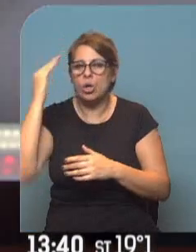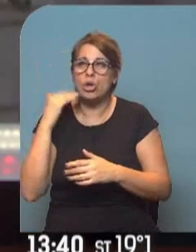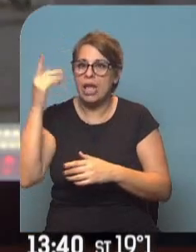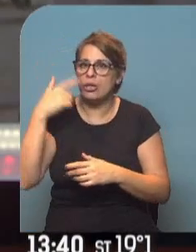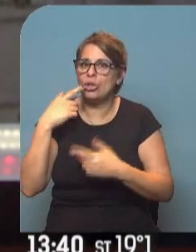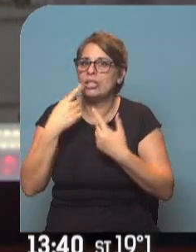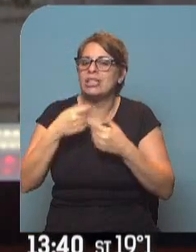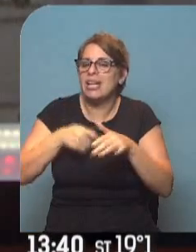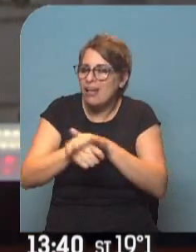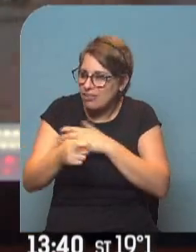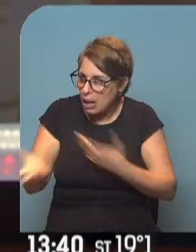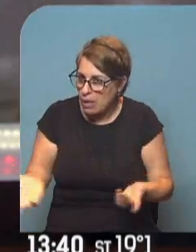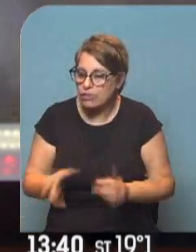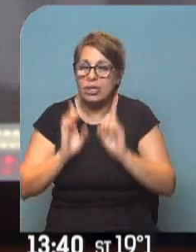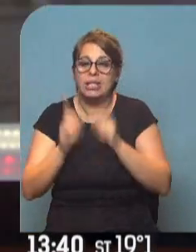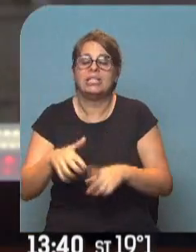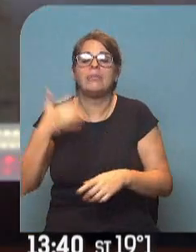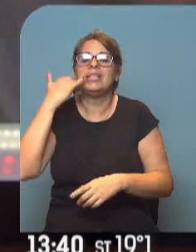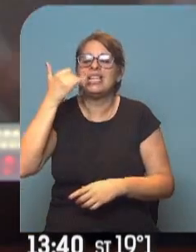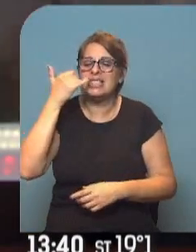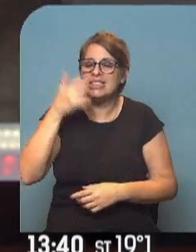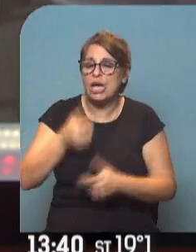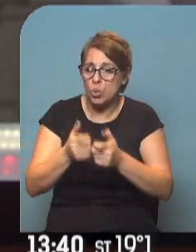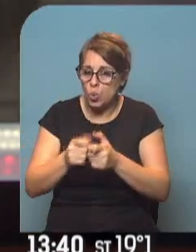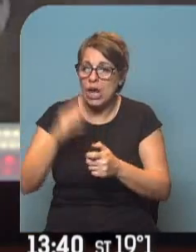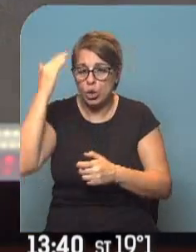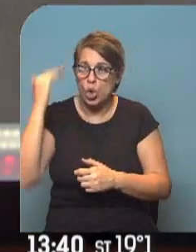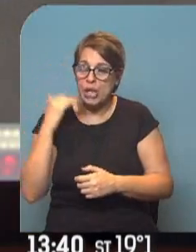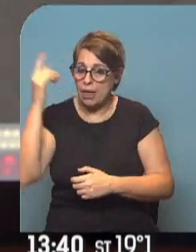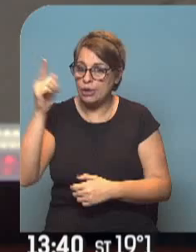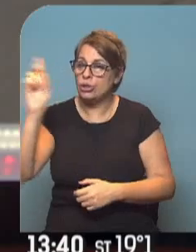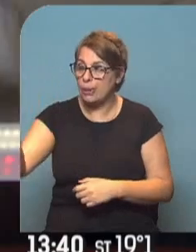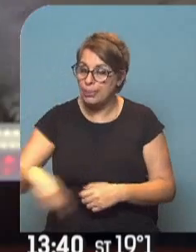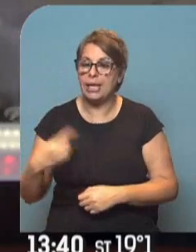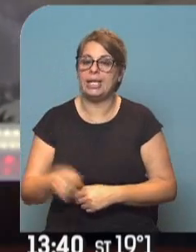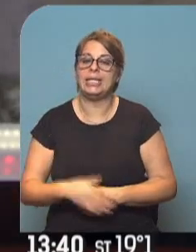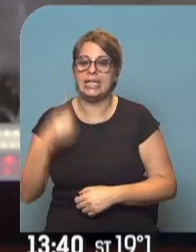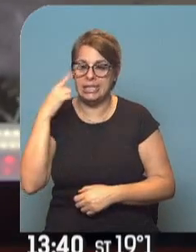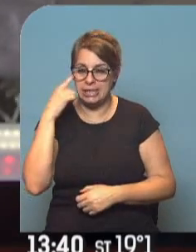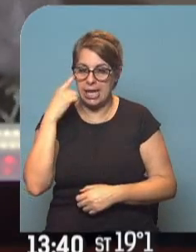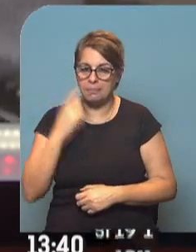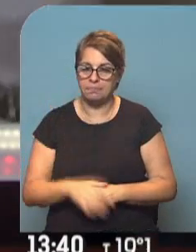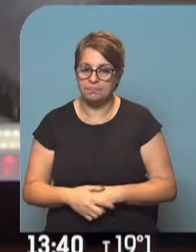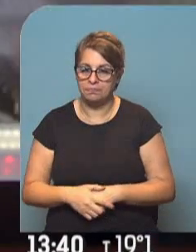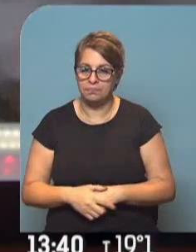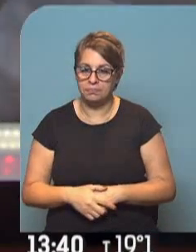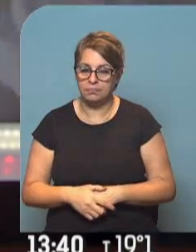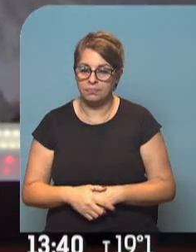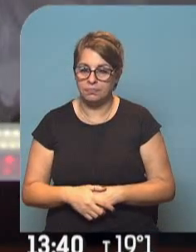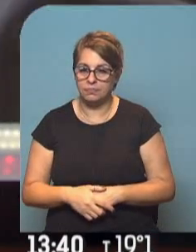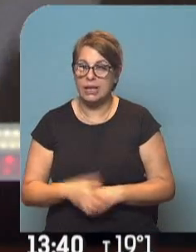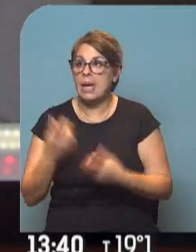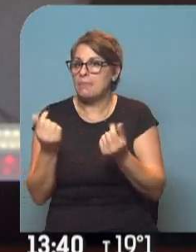Claro, exactamente. De hecho, los teléfonos móviles de Corea del Norte son o provienen de China, y